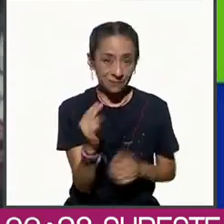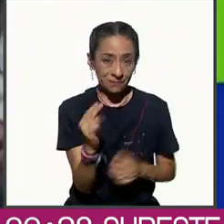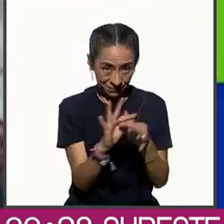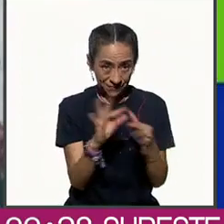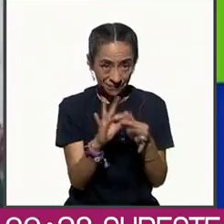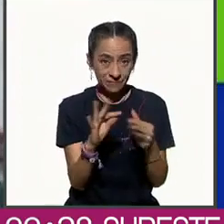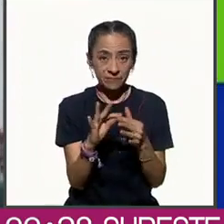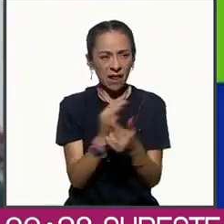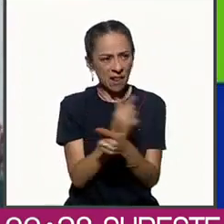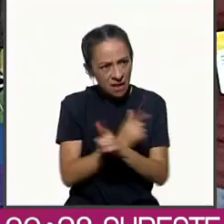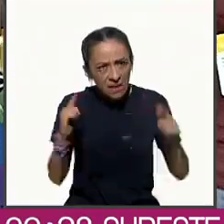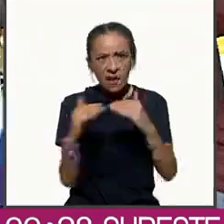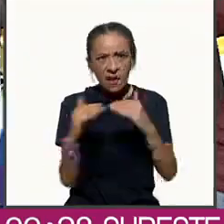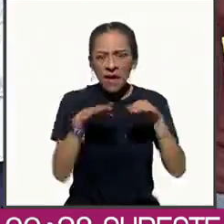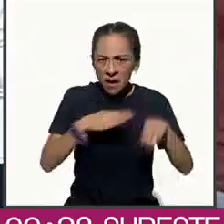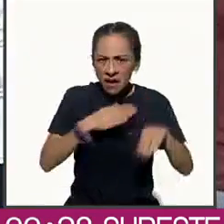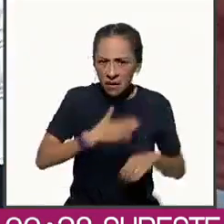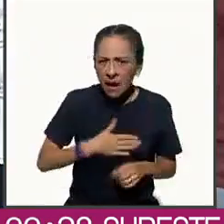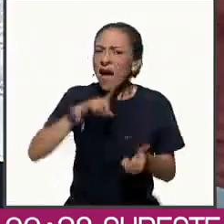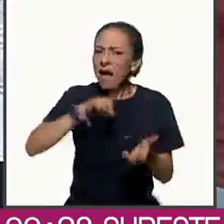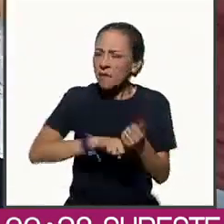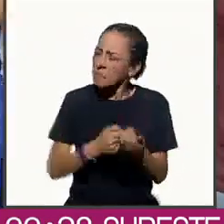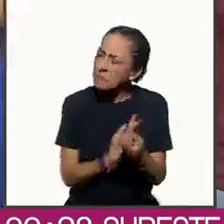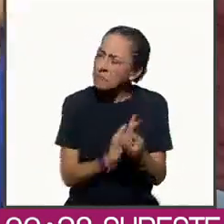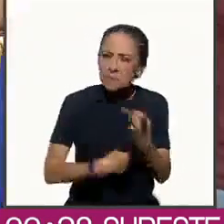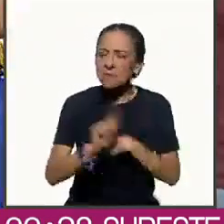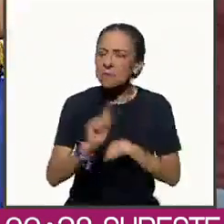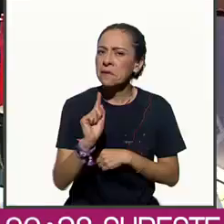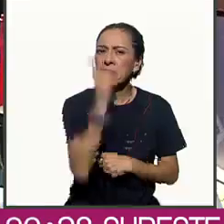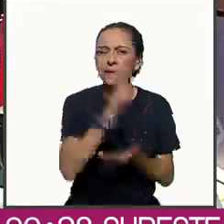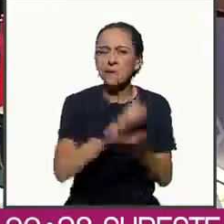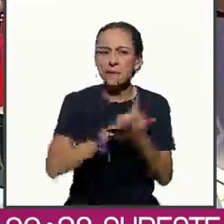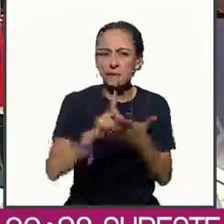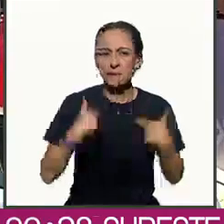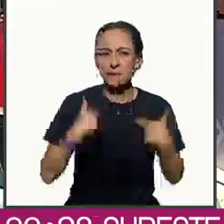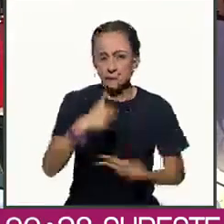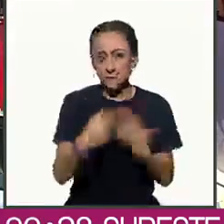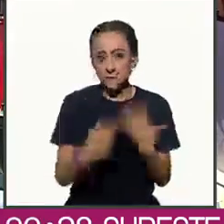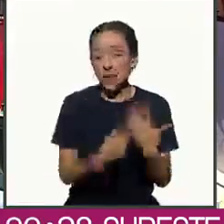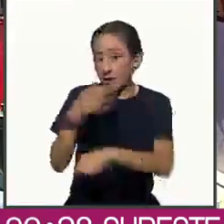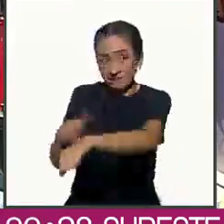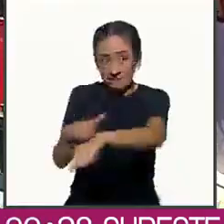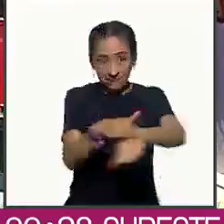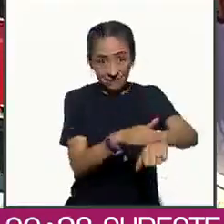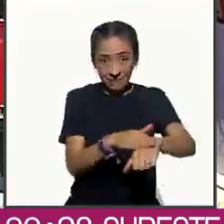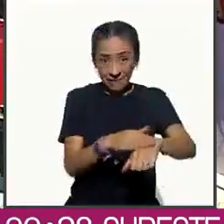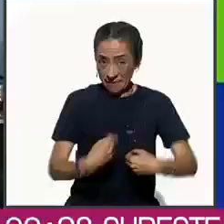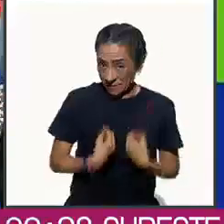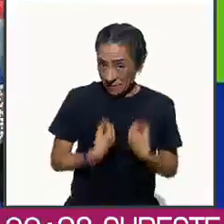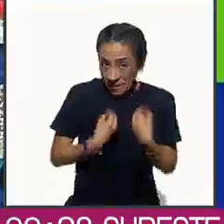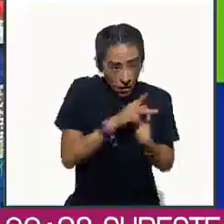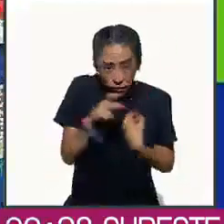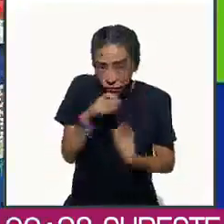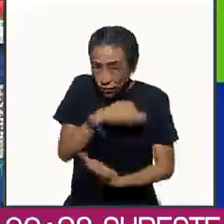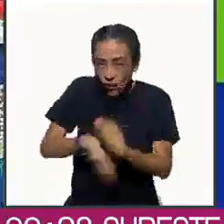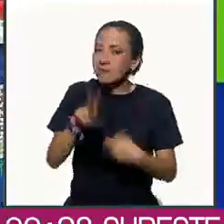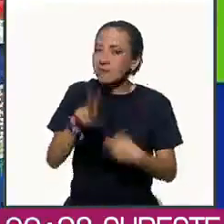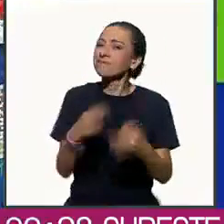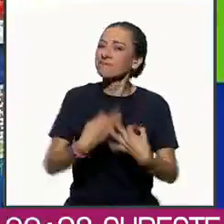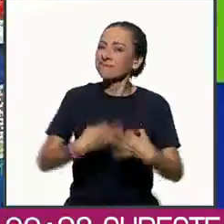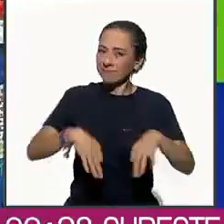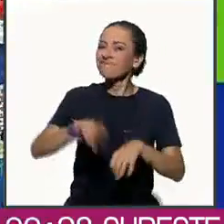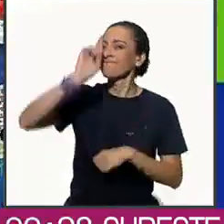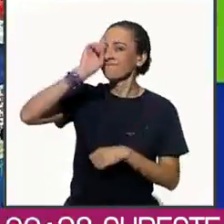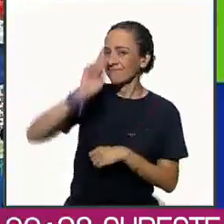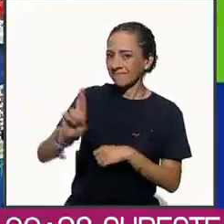en derechos humanos. Un recordatorio de que todas las vidas importan y merecen respeto. Y queremos ser invisibles ante